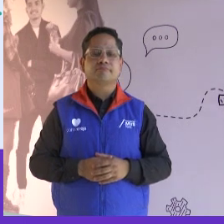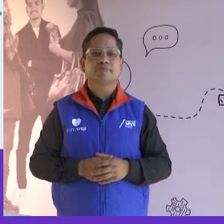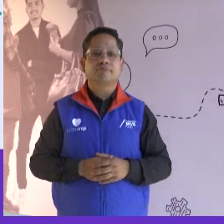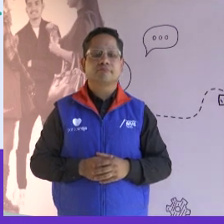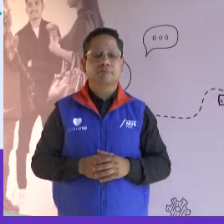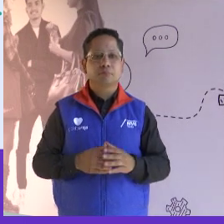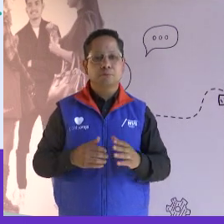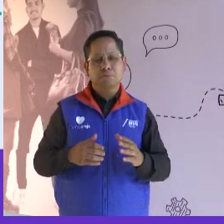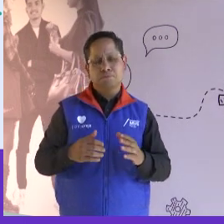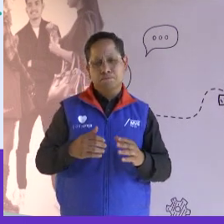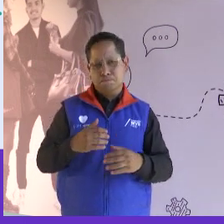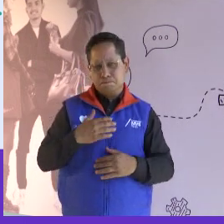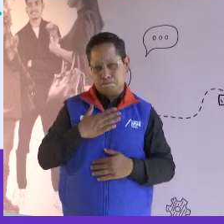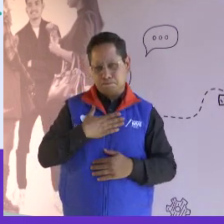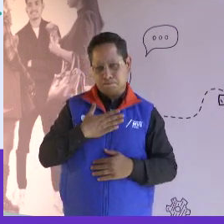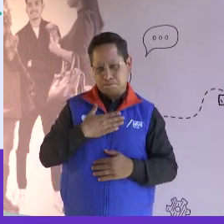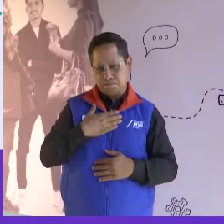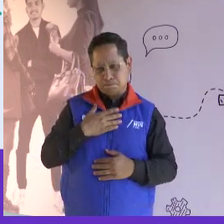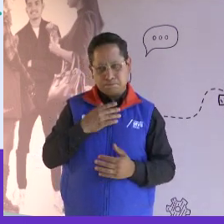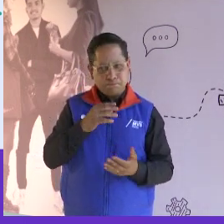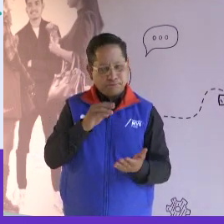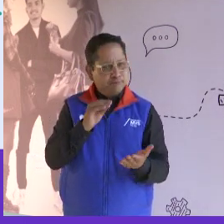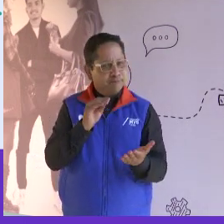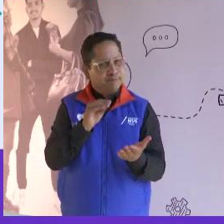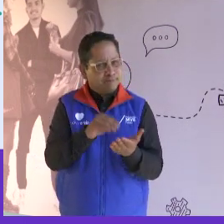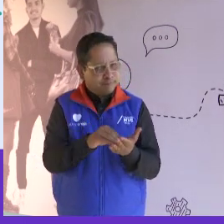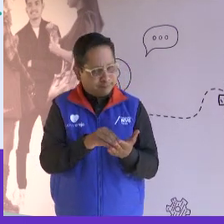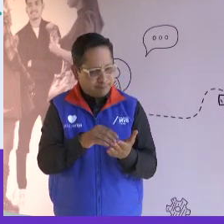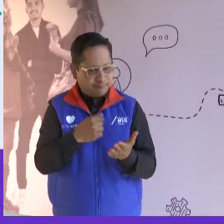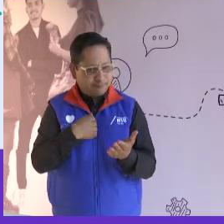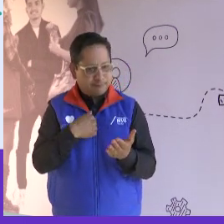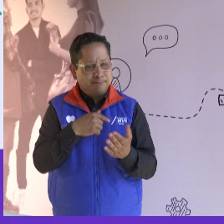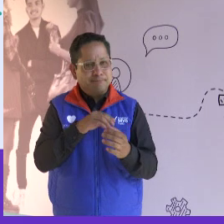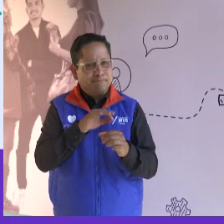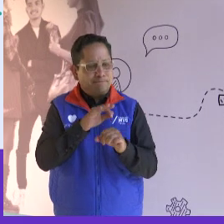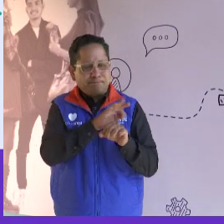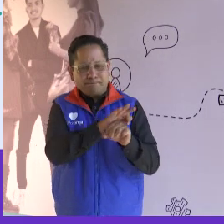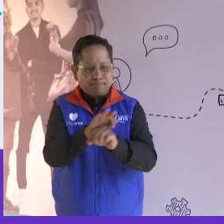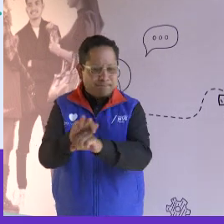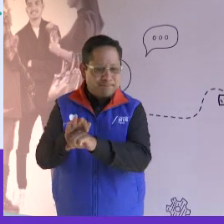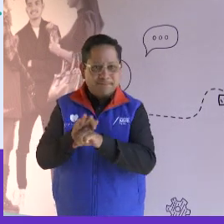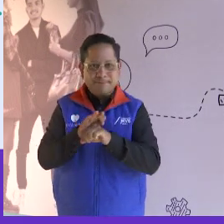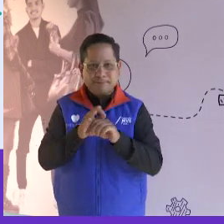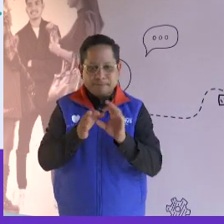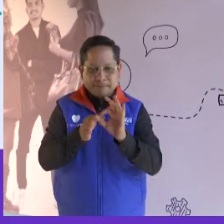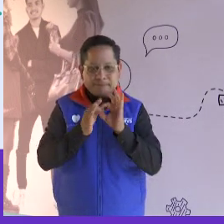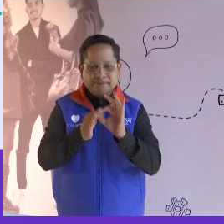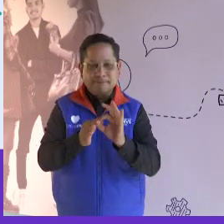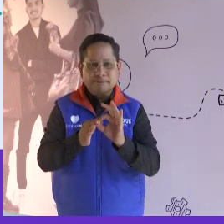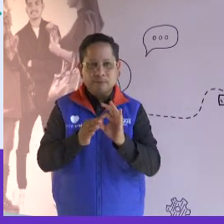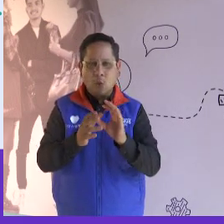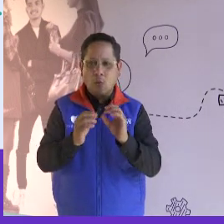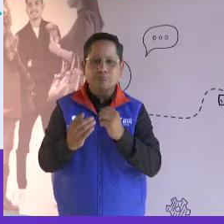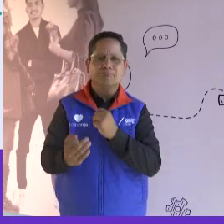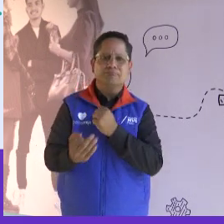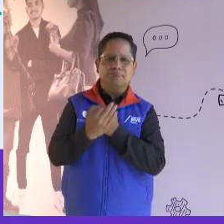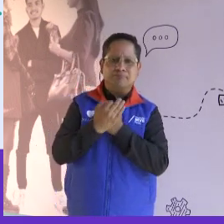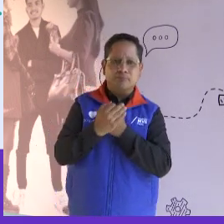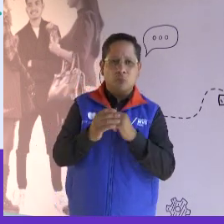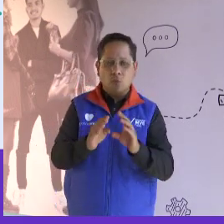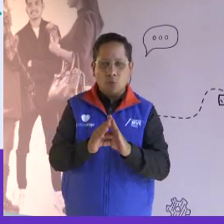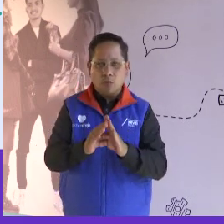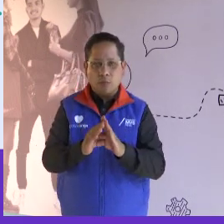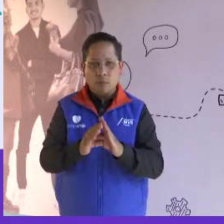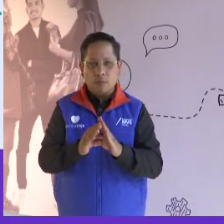Yo agregaría en esta parte como de cómo nos beneficia, ¿no?, a las organizaciones trabajar en red. Aquí algo súper importante es